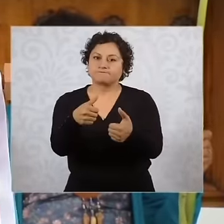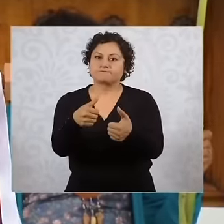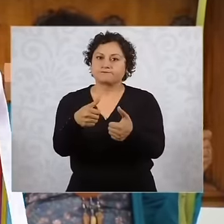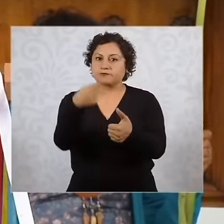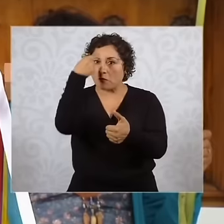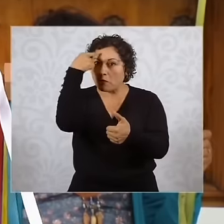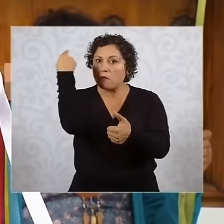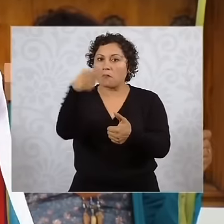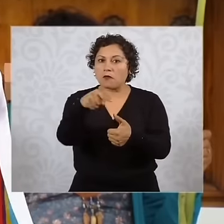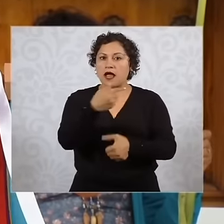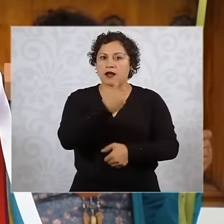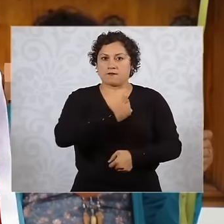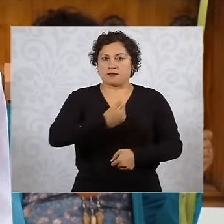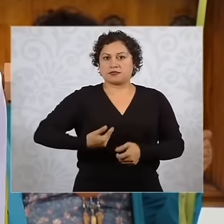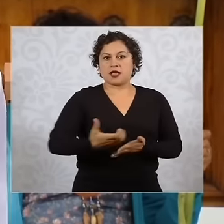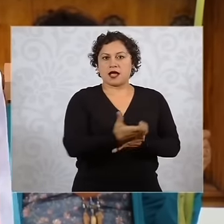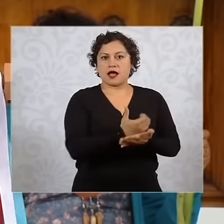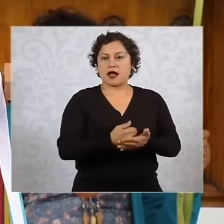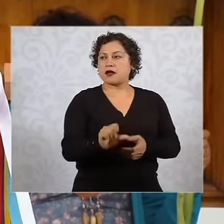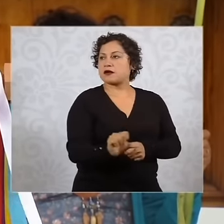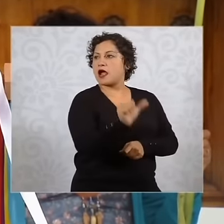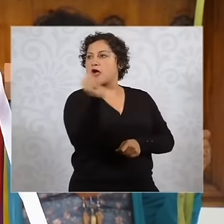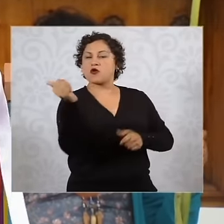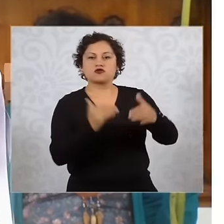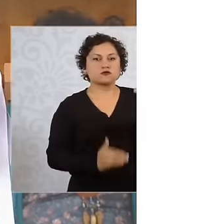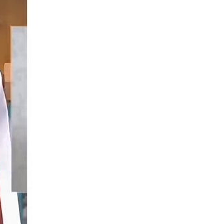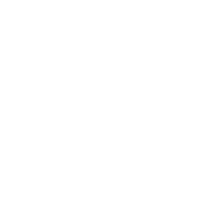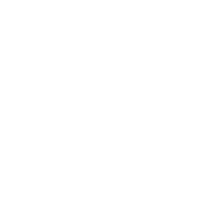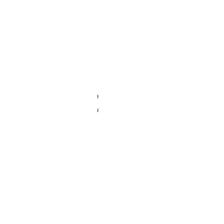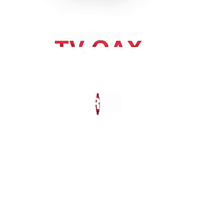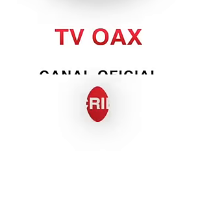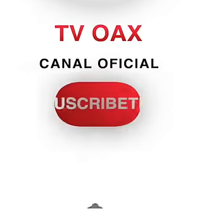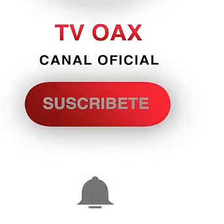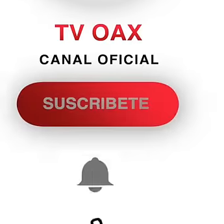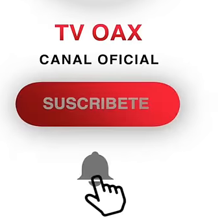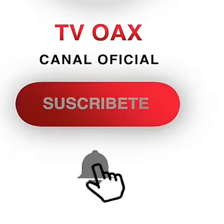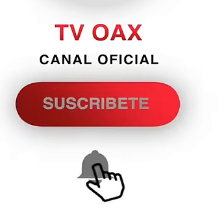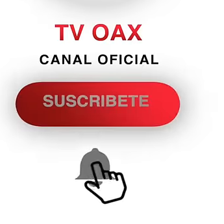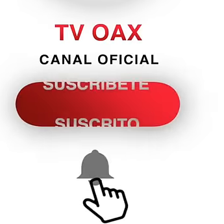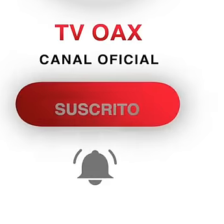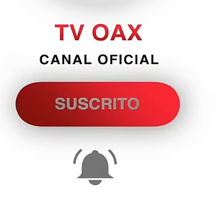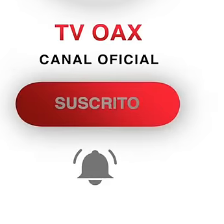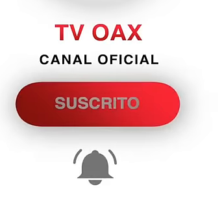gane más que la presidenta de la República.